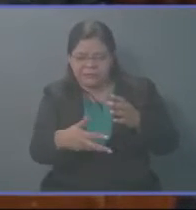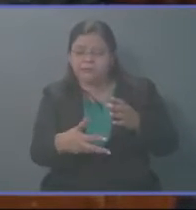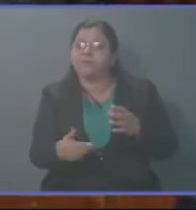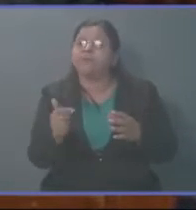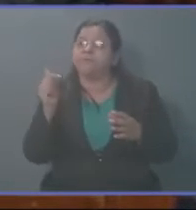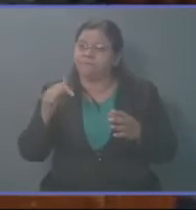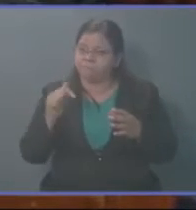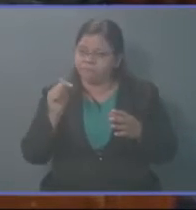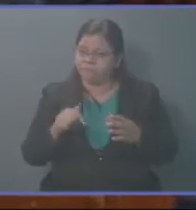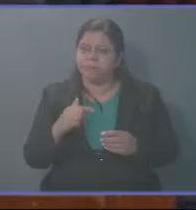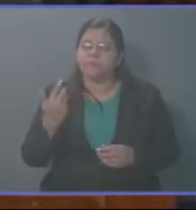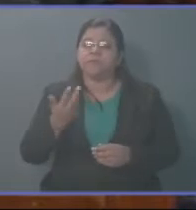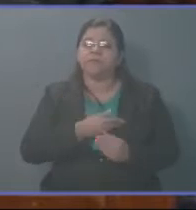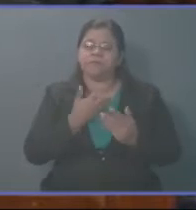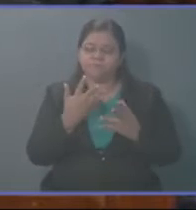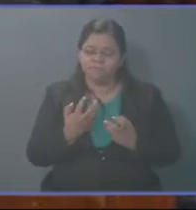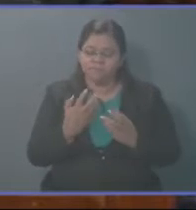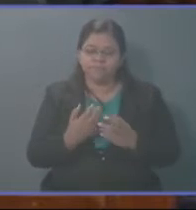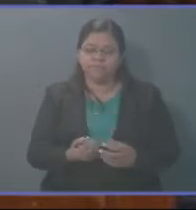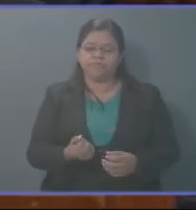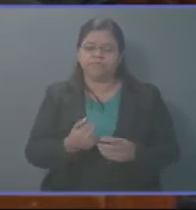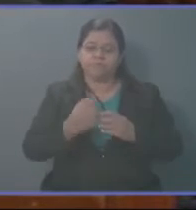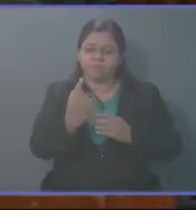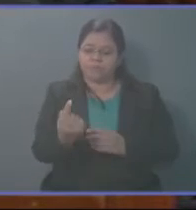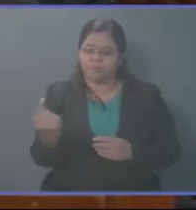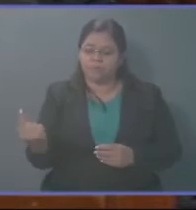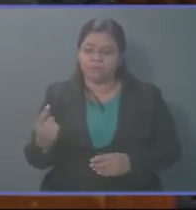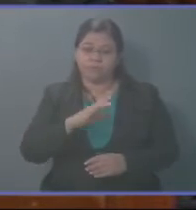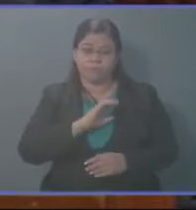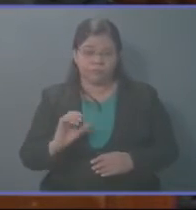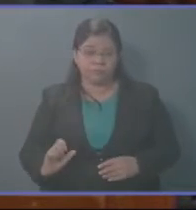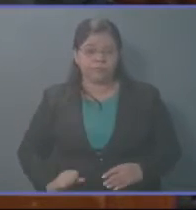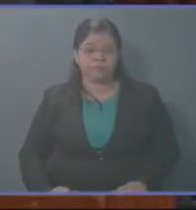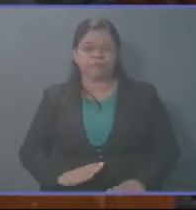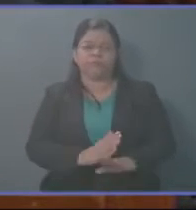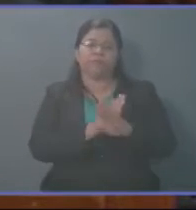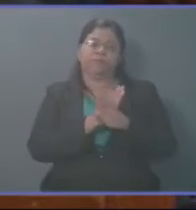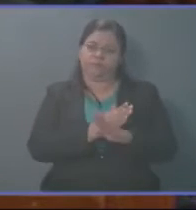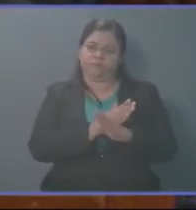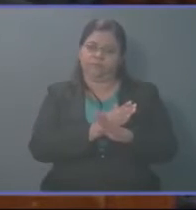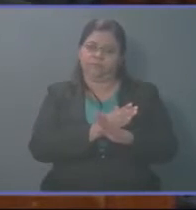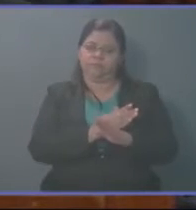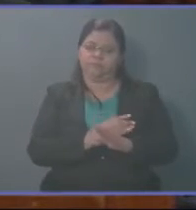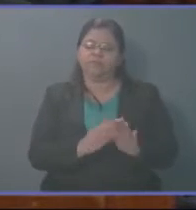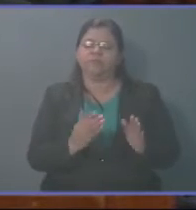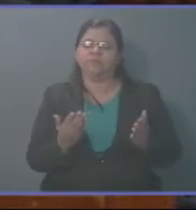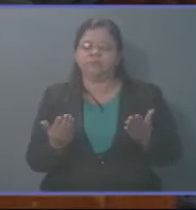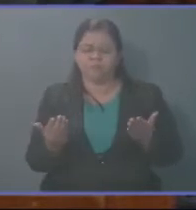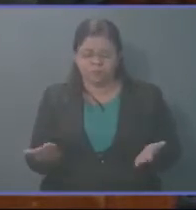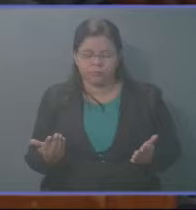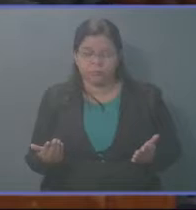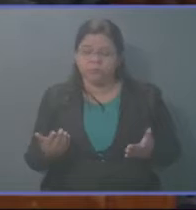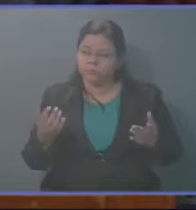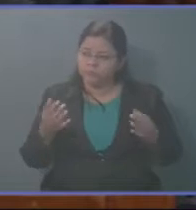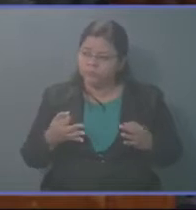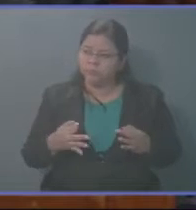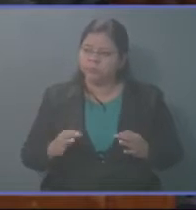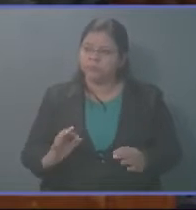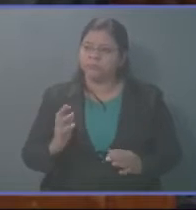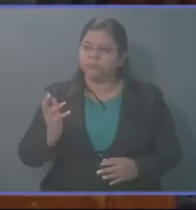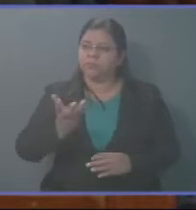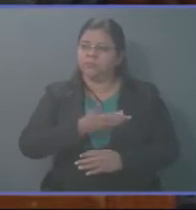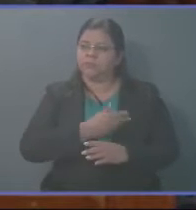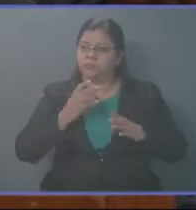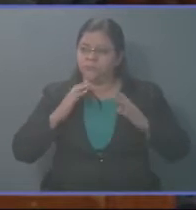es para proteger a los salvadoreños. Es la forma en que el gobierno puede